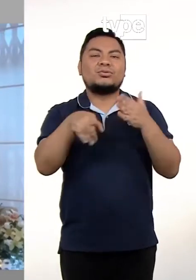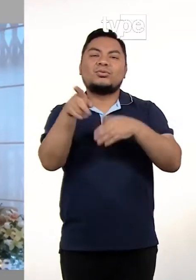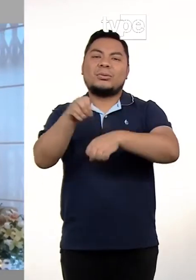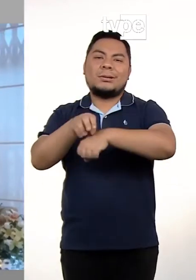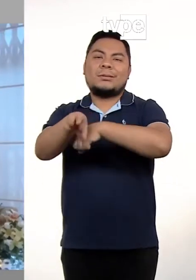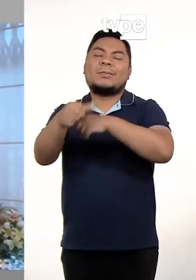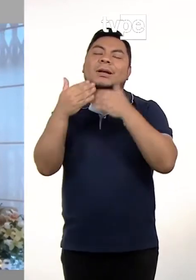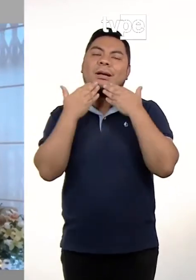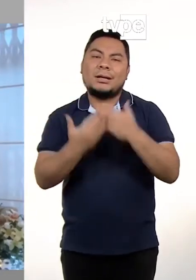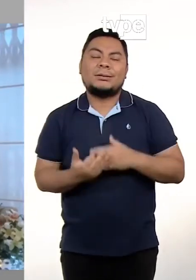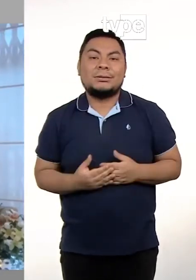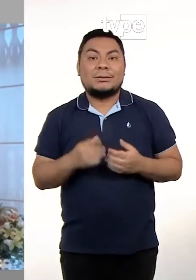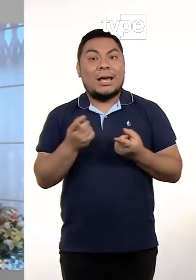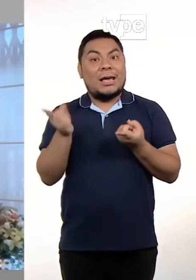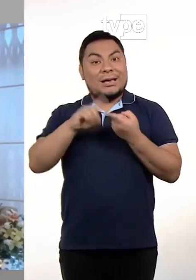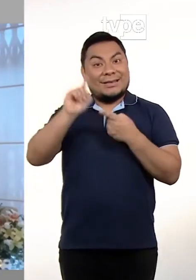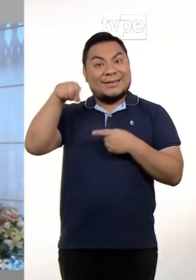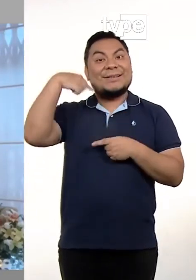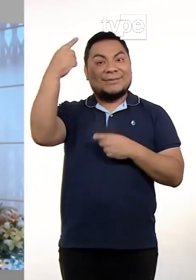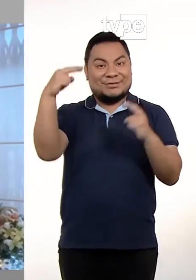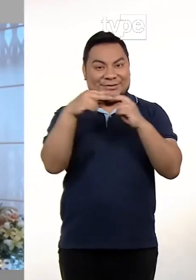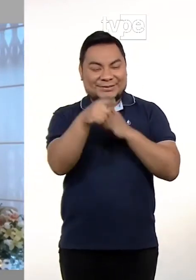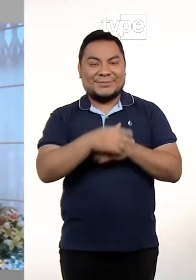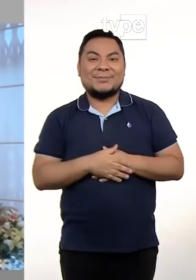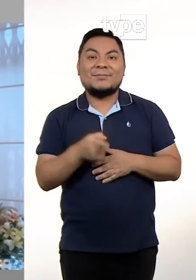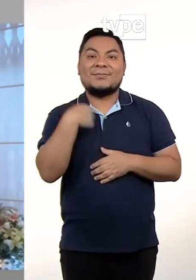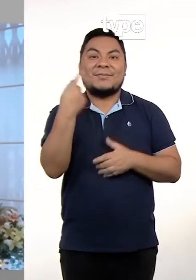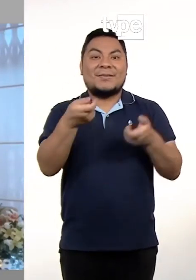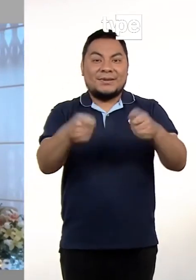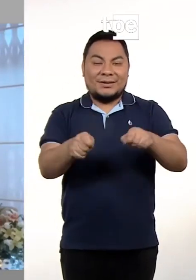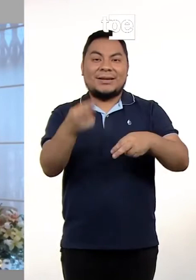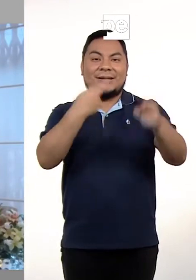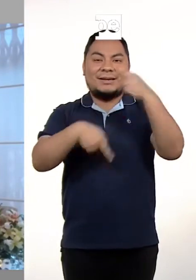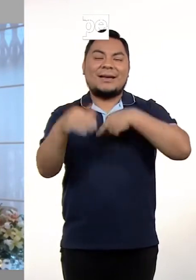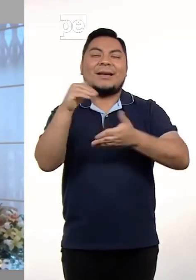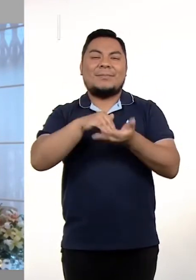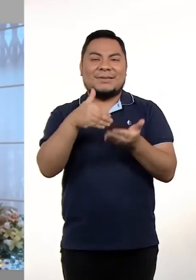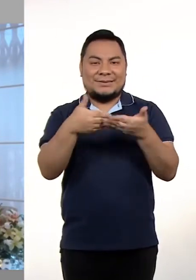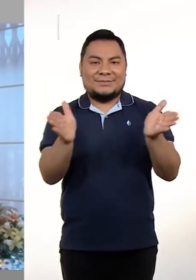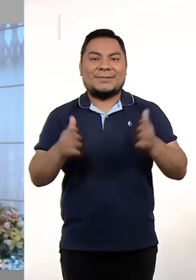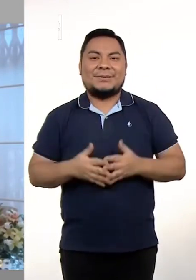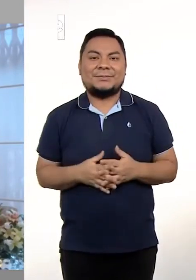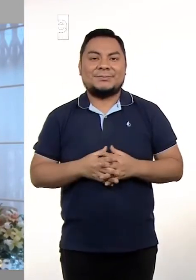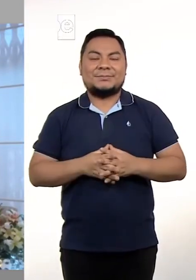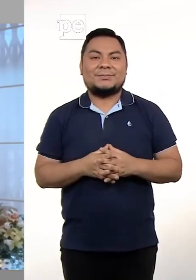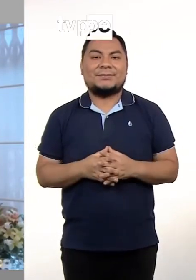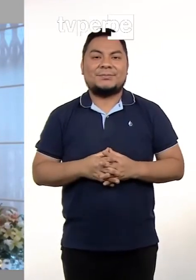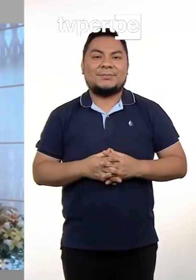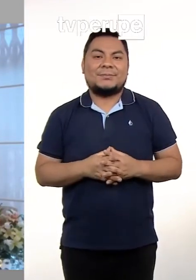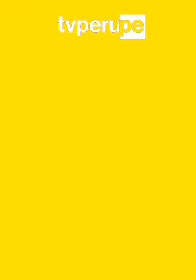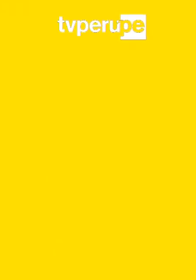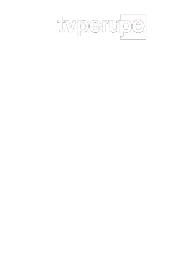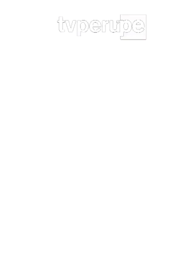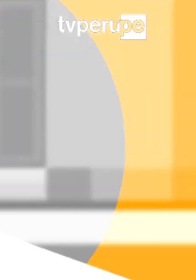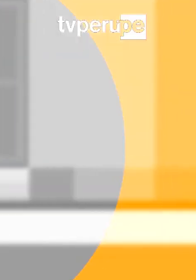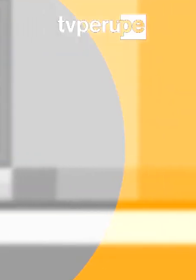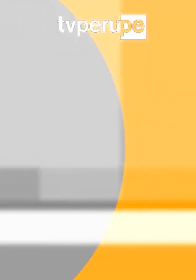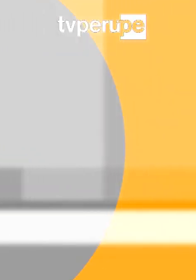por todas tus recomendaciones. Será hasta otra oportunidad. Vamos a una pausa y ya regresamos con más en Sin Barreras.